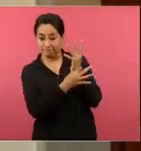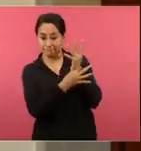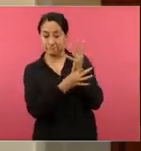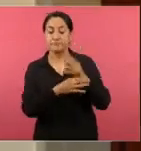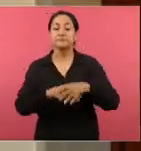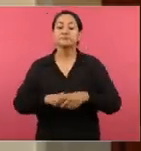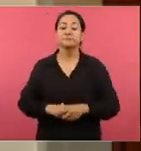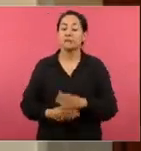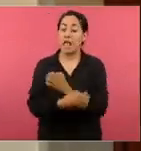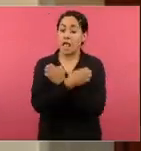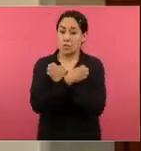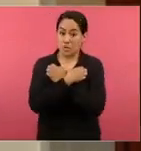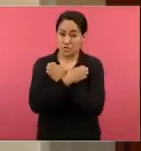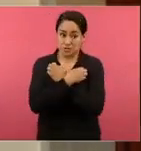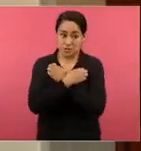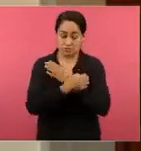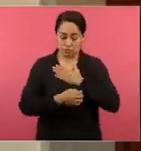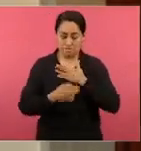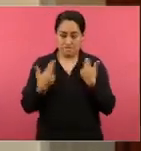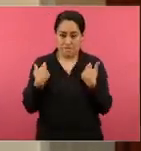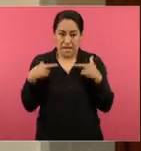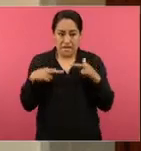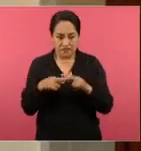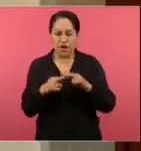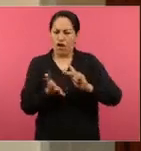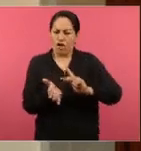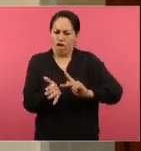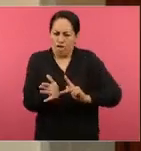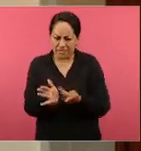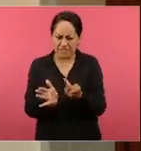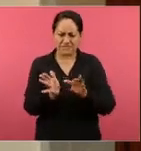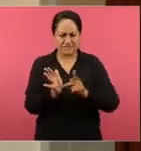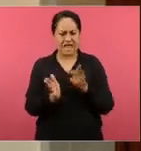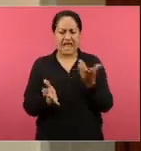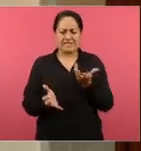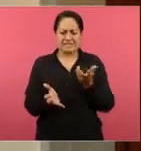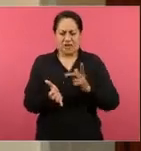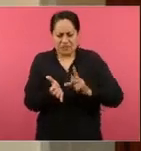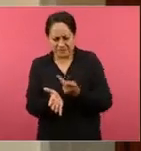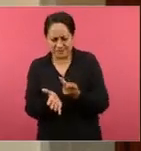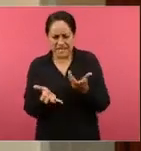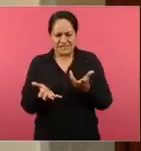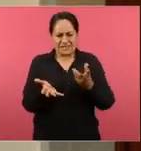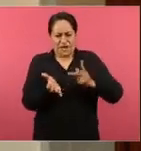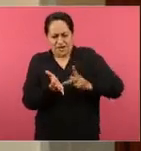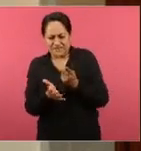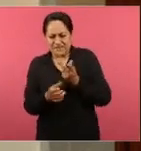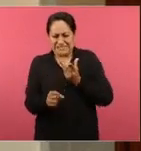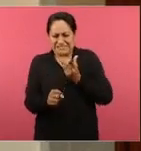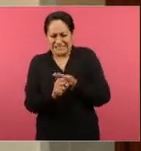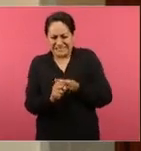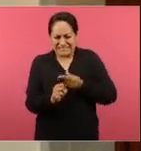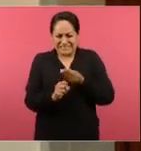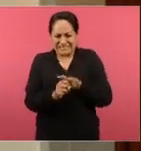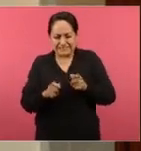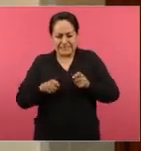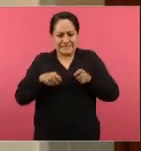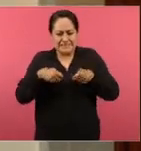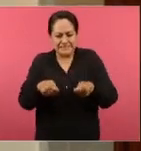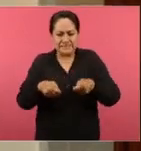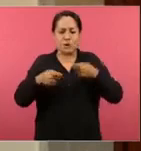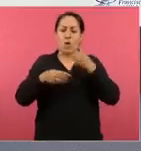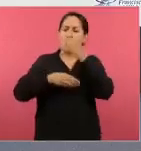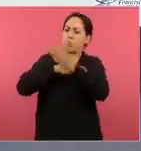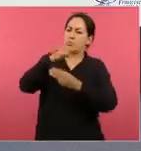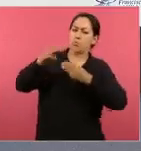educadora rehacen, repintan, reconstruyen el mundo. Y efectivamente así es. Pero